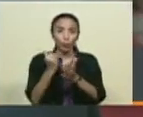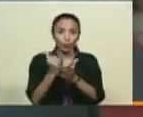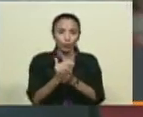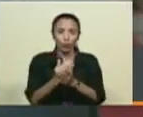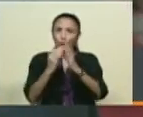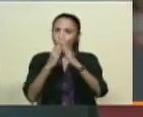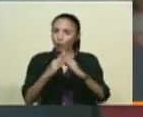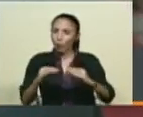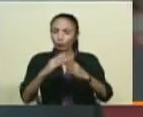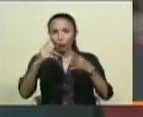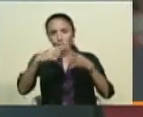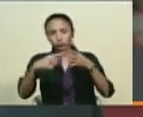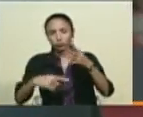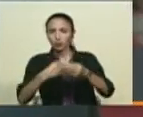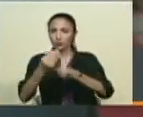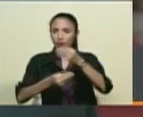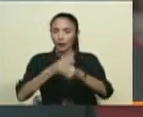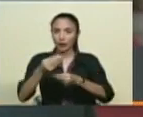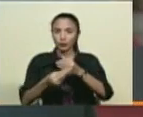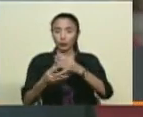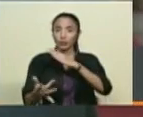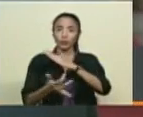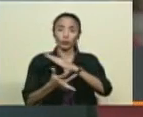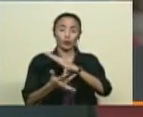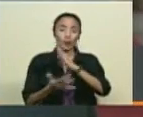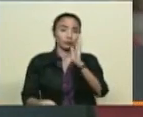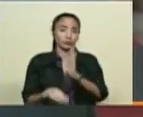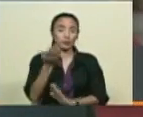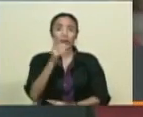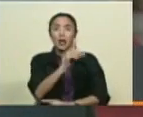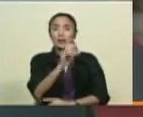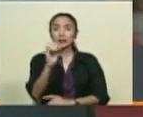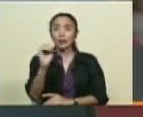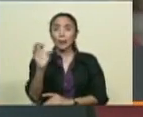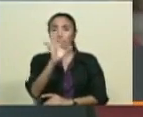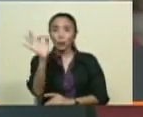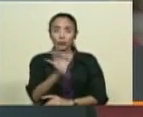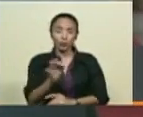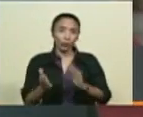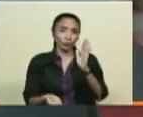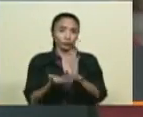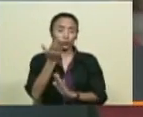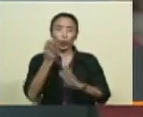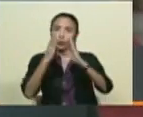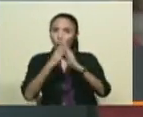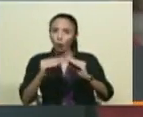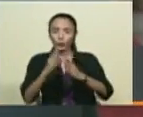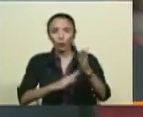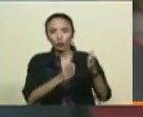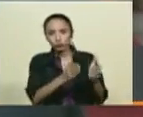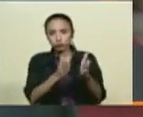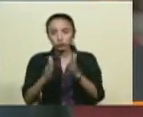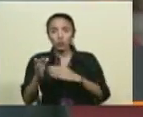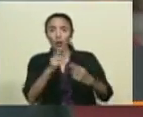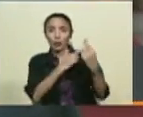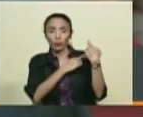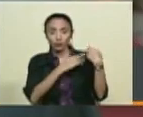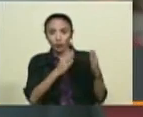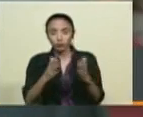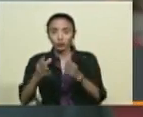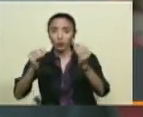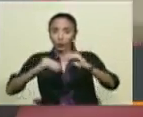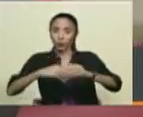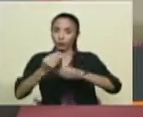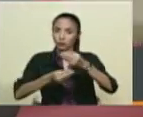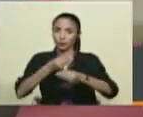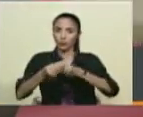se ha logrado una aplicación superior al 100% de todos los compromisos que se habían tomado en el marco del acuerdo.